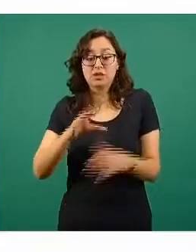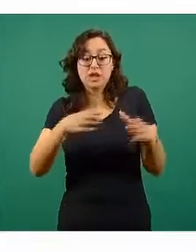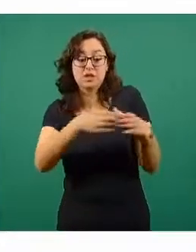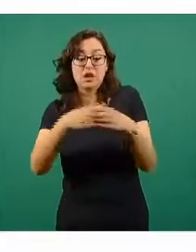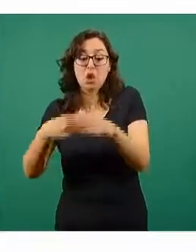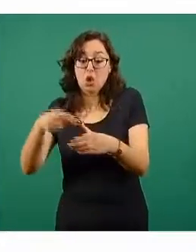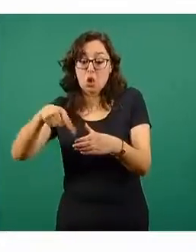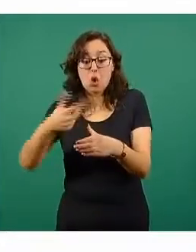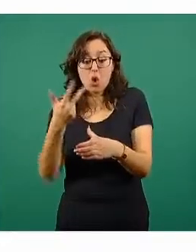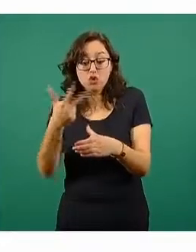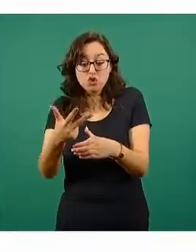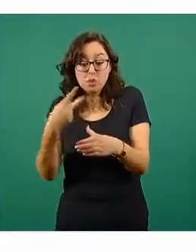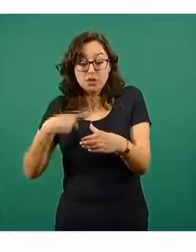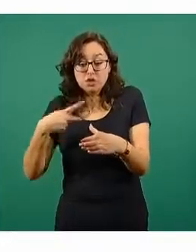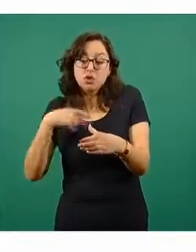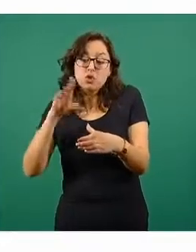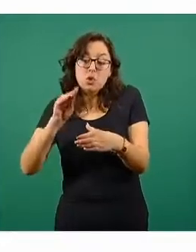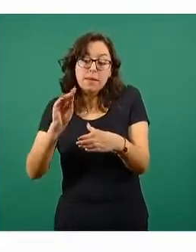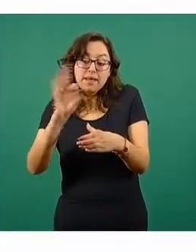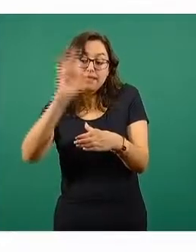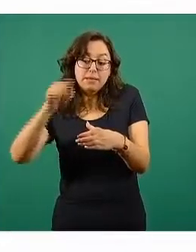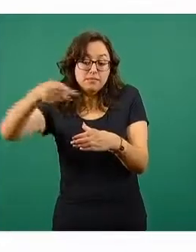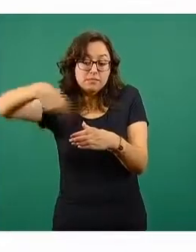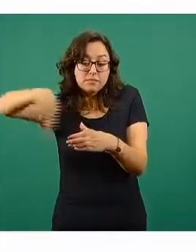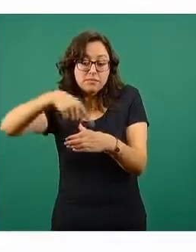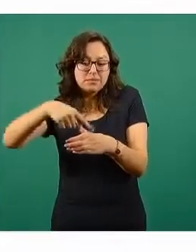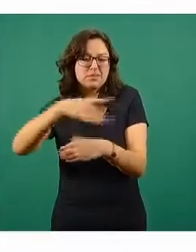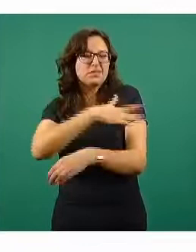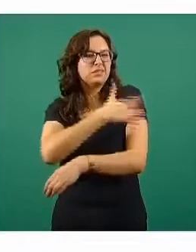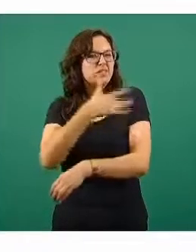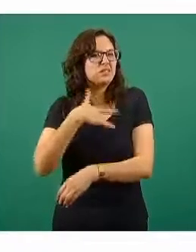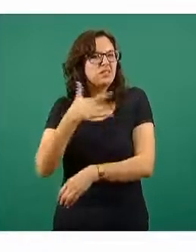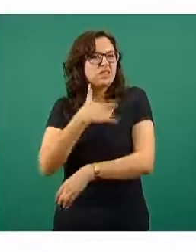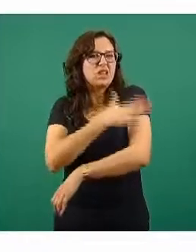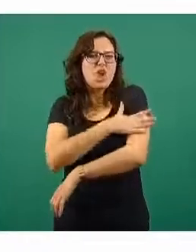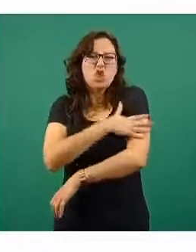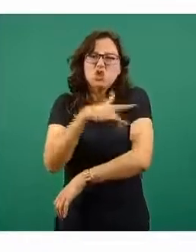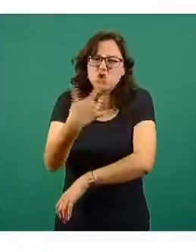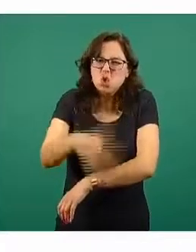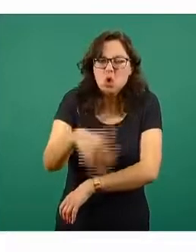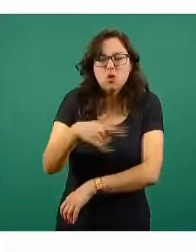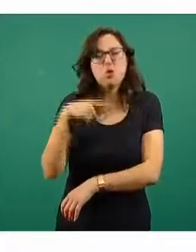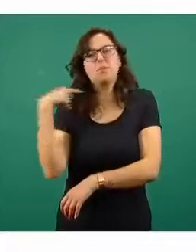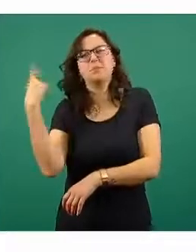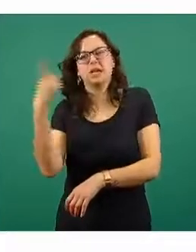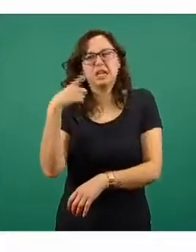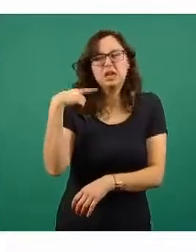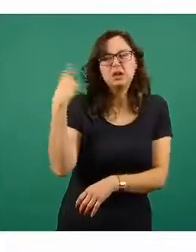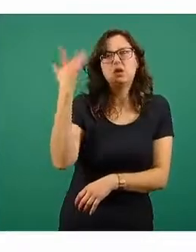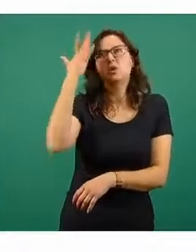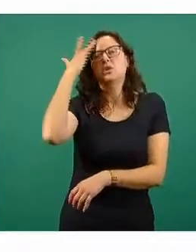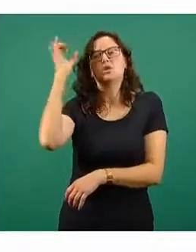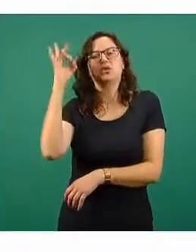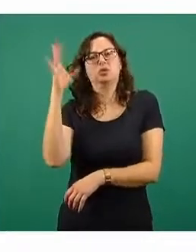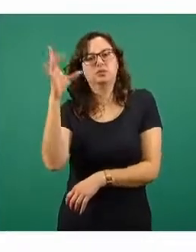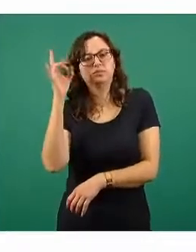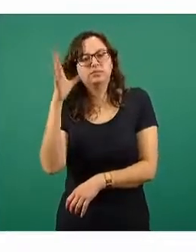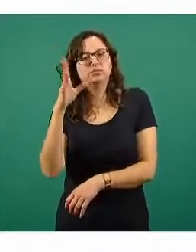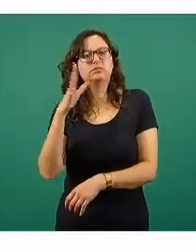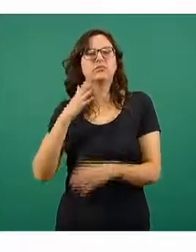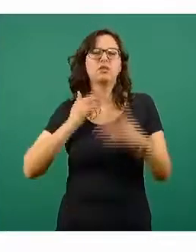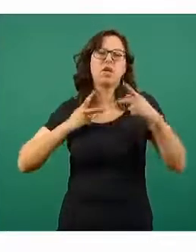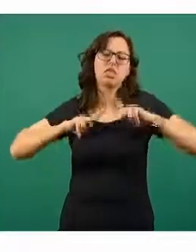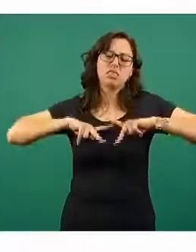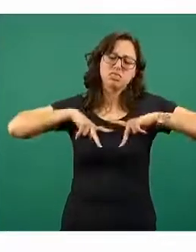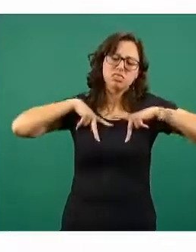muy corta duración. Dolor en el sitio de inyección, mareo, dolor de cabeza, sensación de desvanecimiento